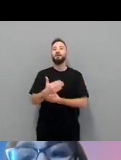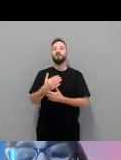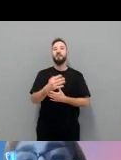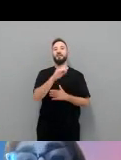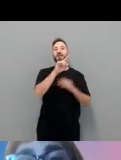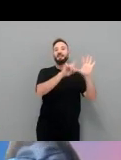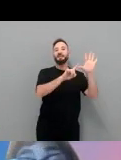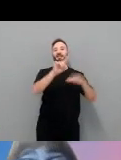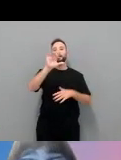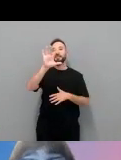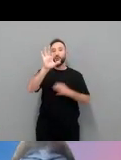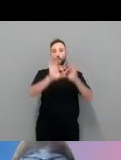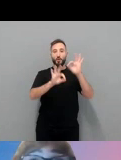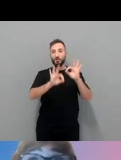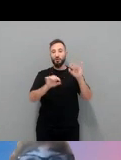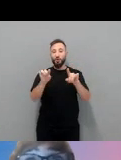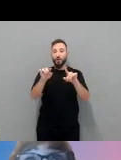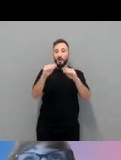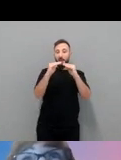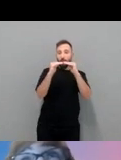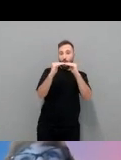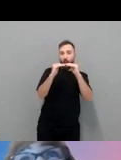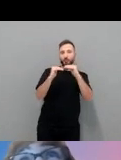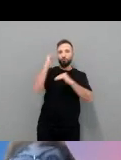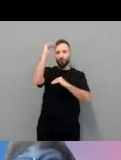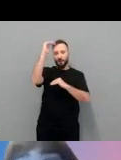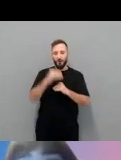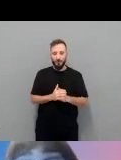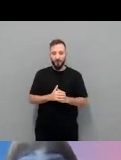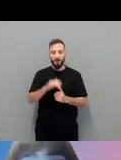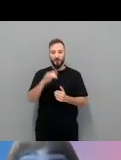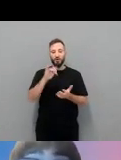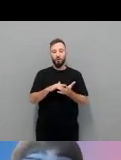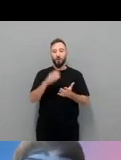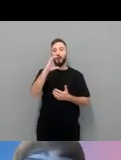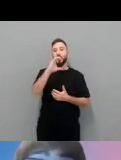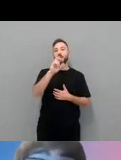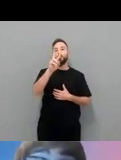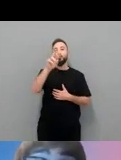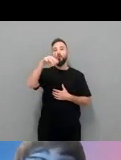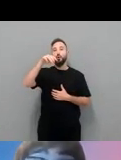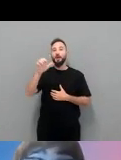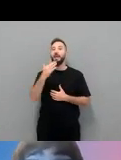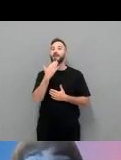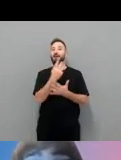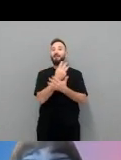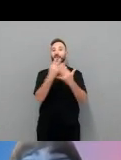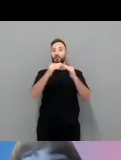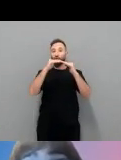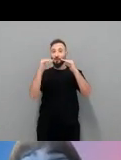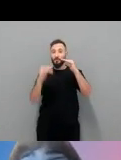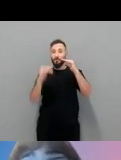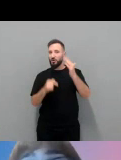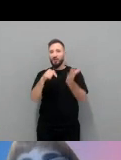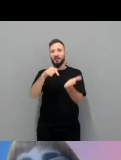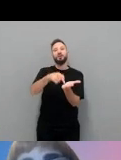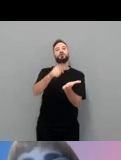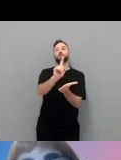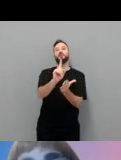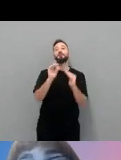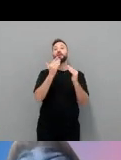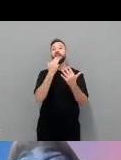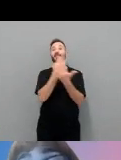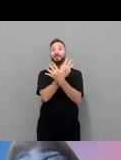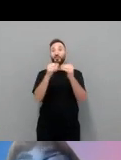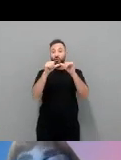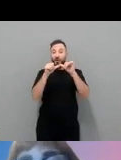al 65%. La CUME esto no me lo exige en situación de minoría de edad, pero una vez alcanzo la mayoría de edad sí que me lo exige,